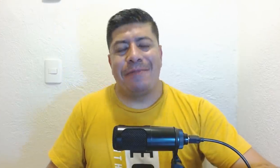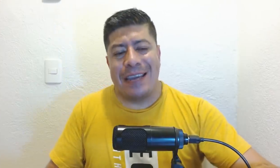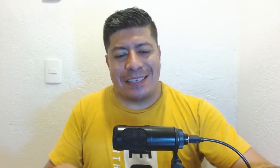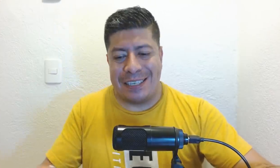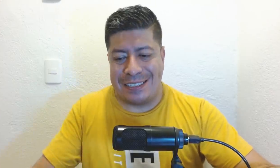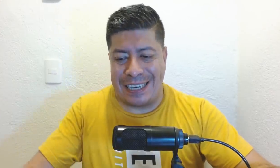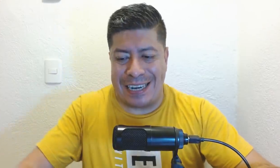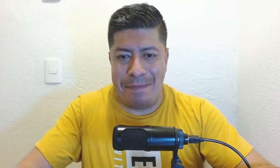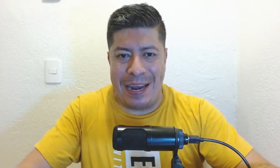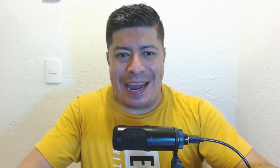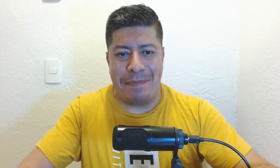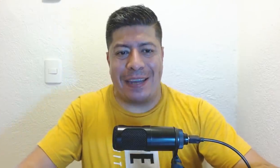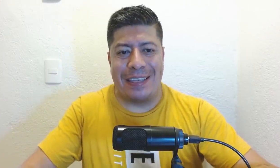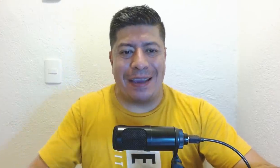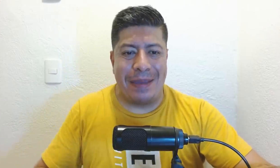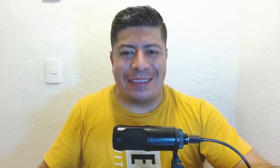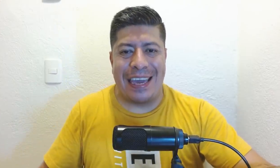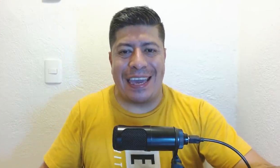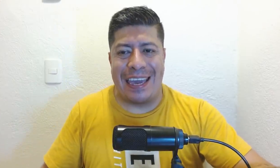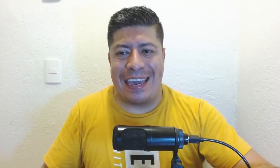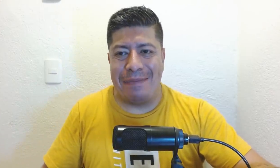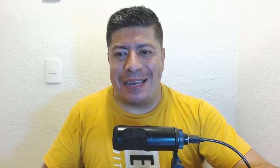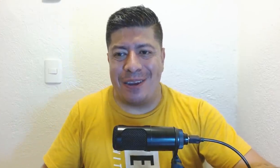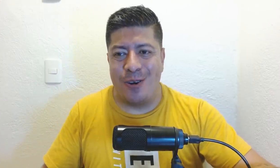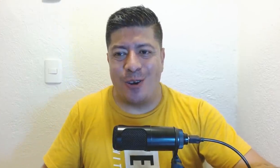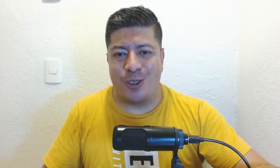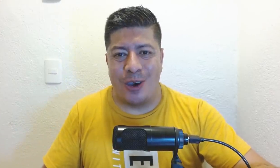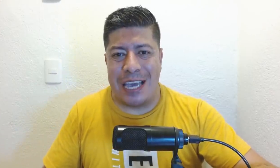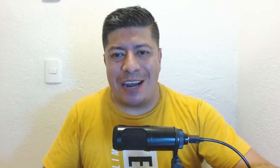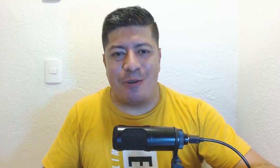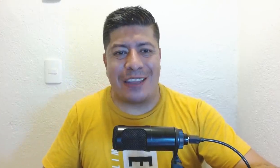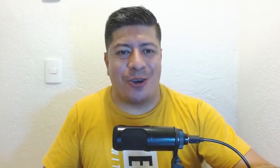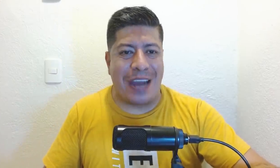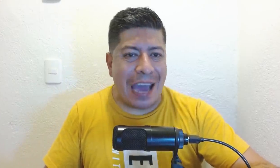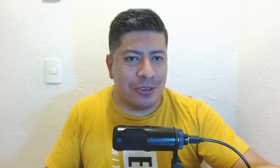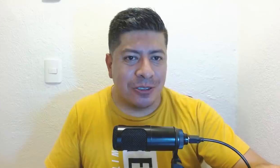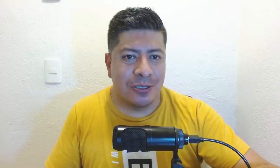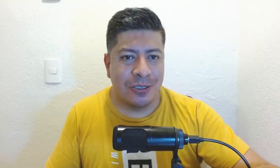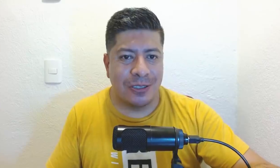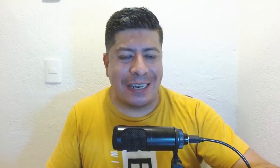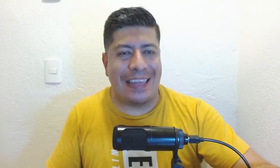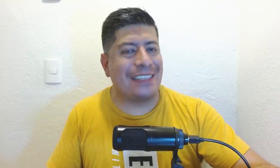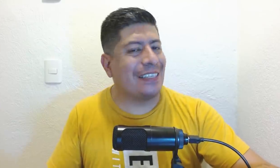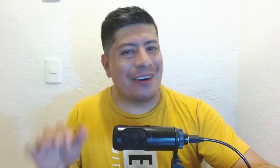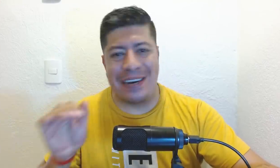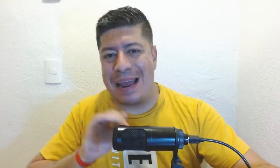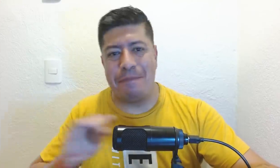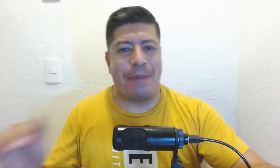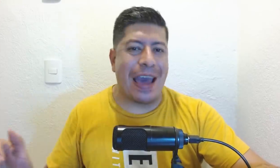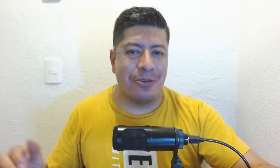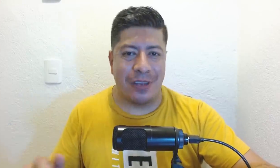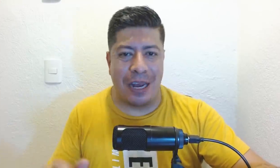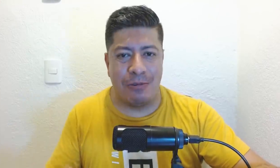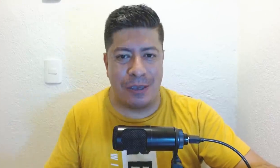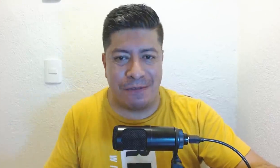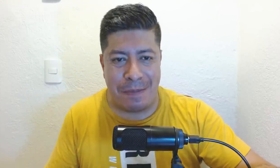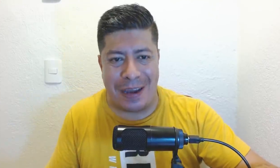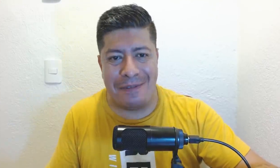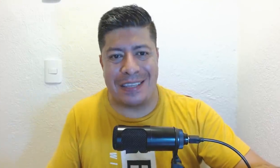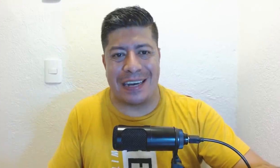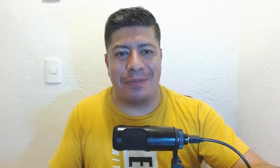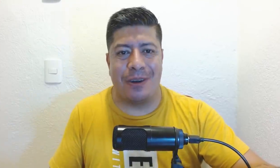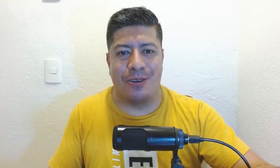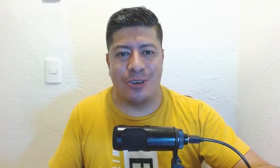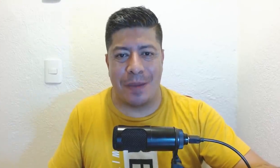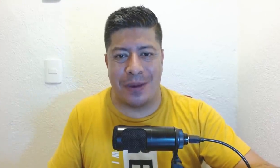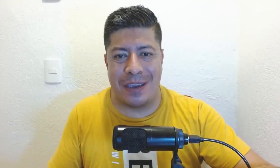Amigos, amigas, se quería pelar prácticamente Emilio Lozoya, lo atoraron, le desecharon el amparo de la UIF para